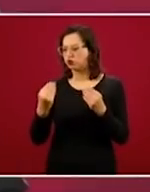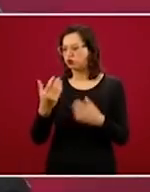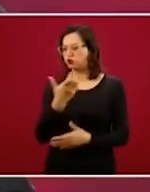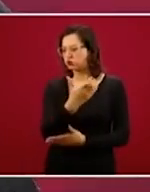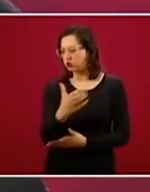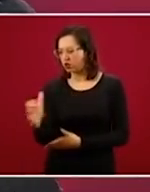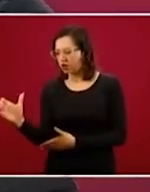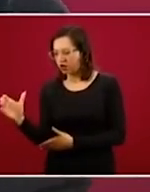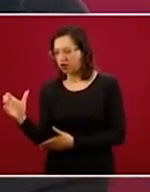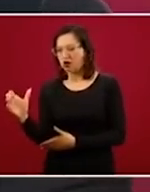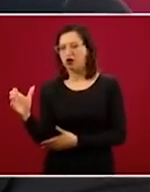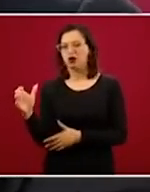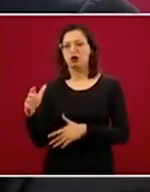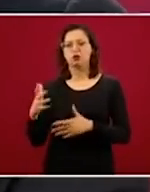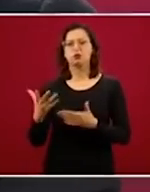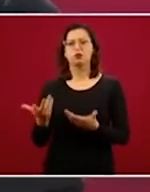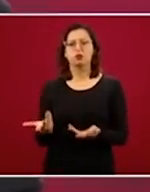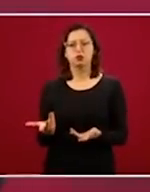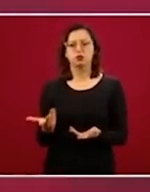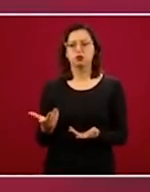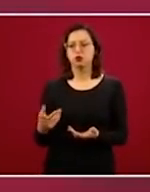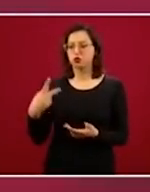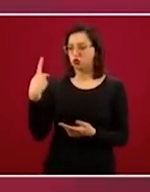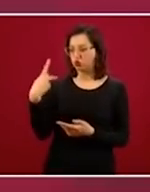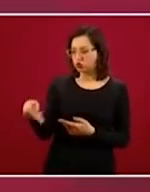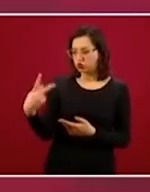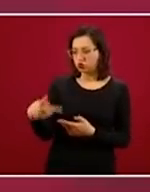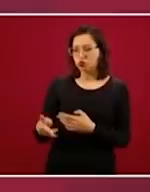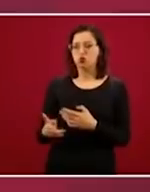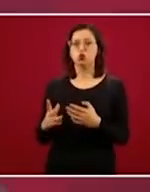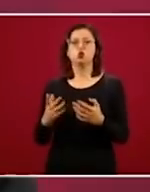qué lo que producen